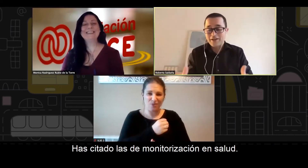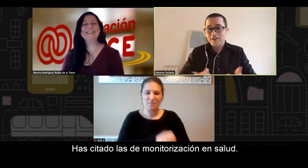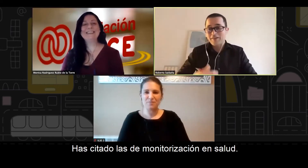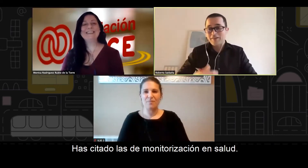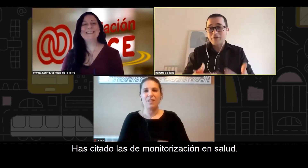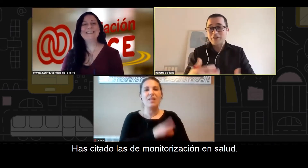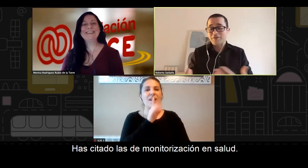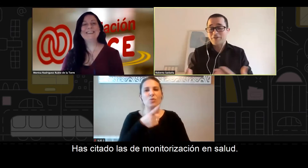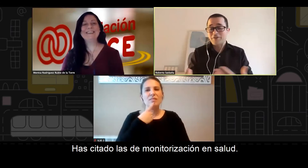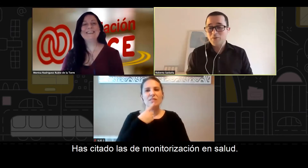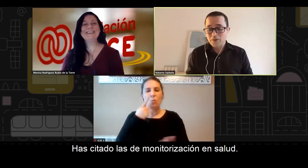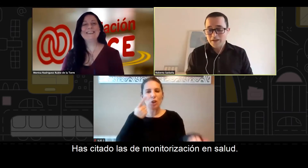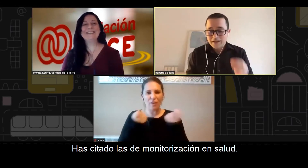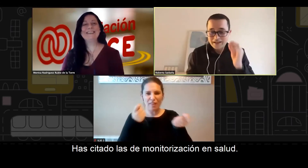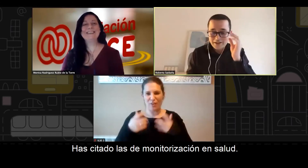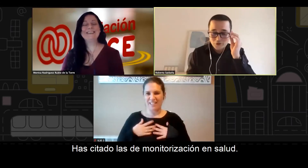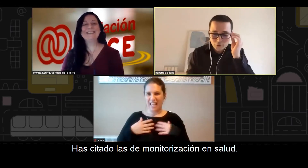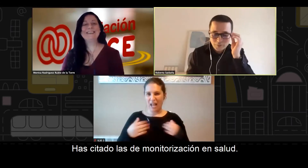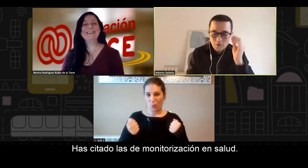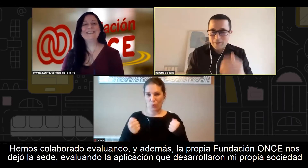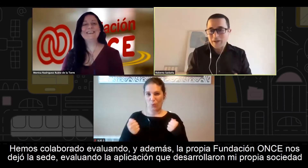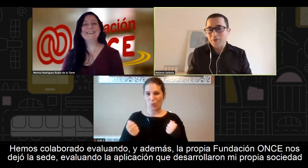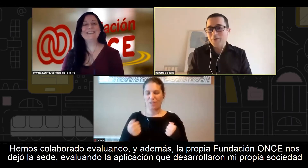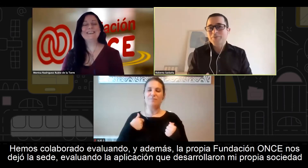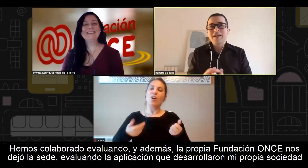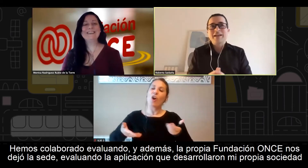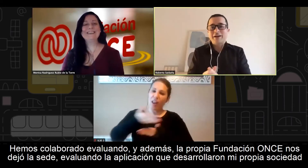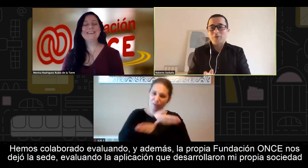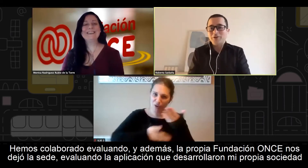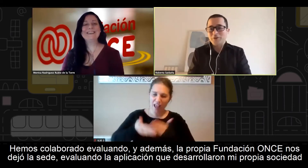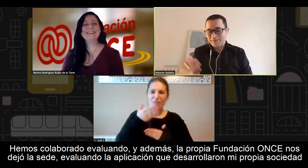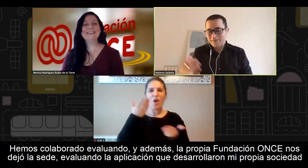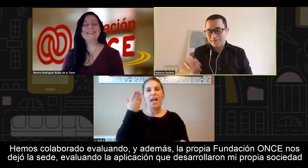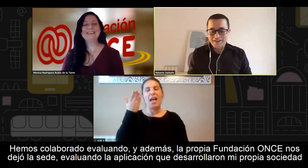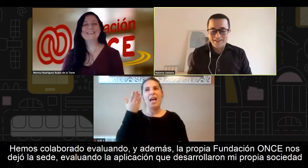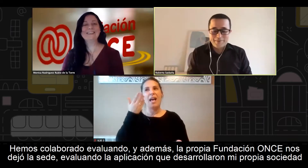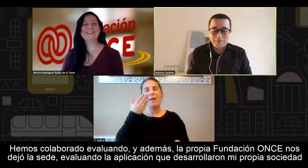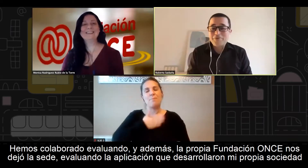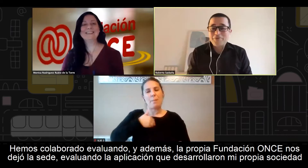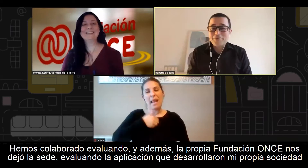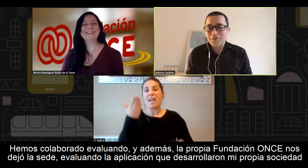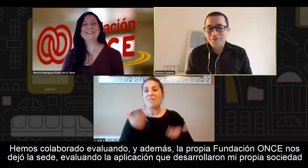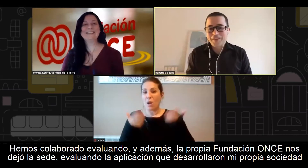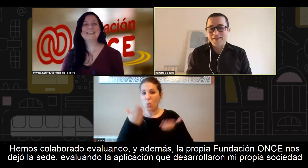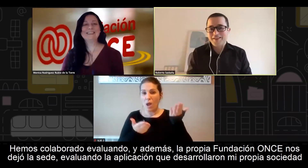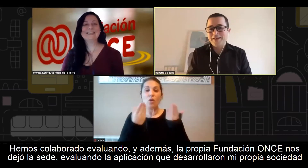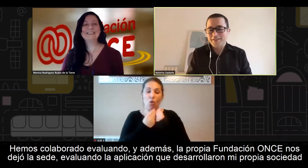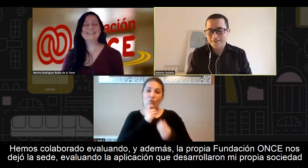citado las de monitorización en salud. Nosotros hemos colaborado evaluando, y además la propia Fundación